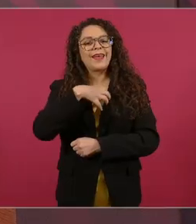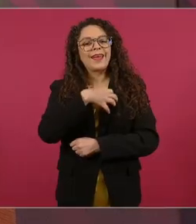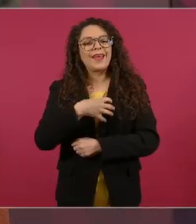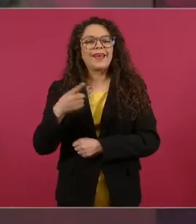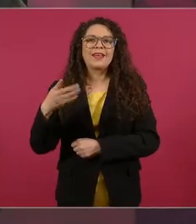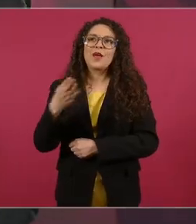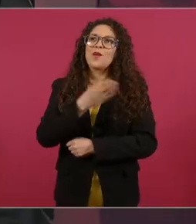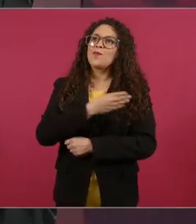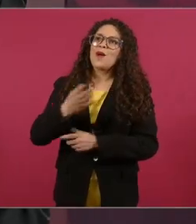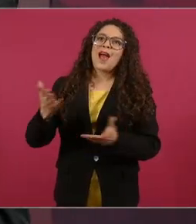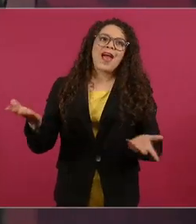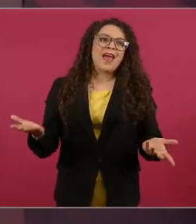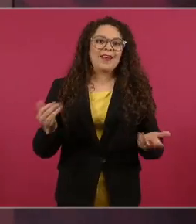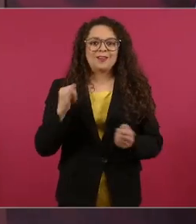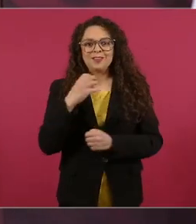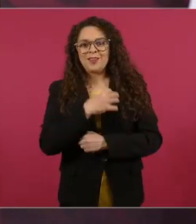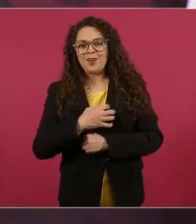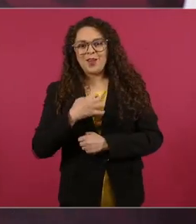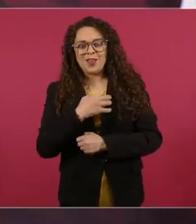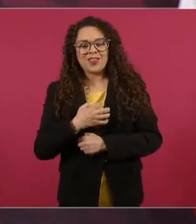los que supuestamente